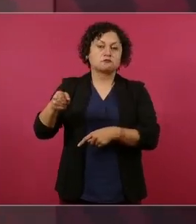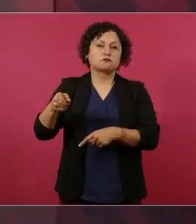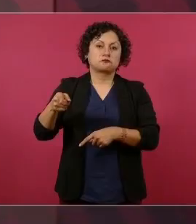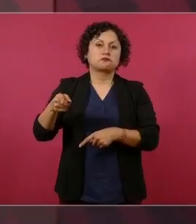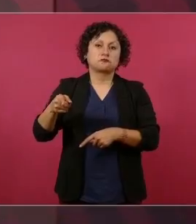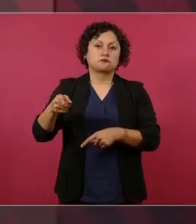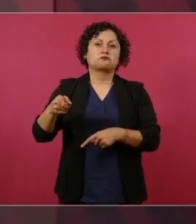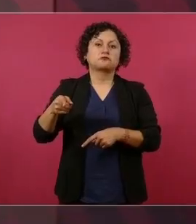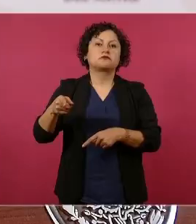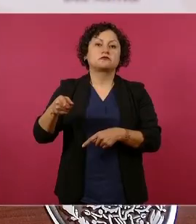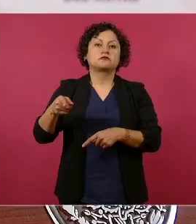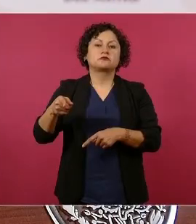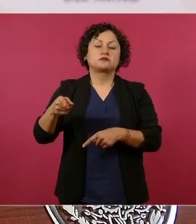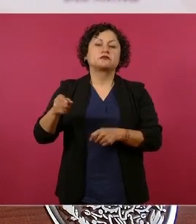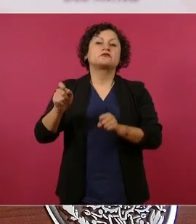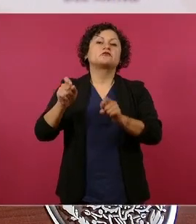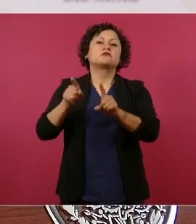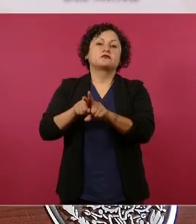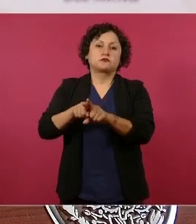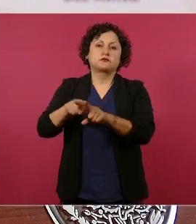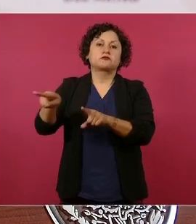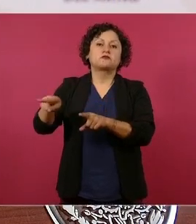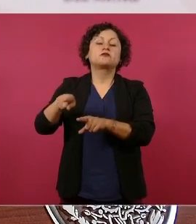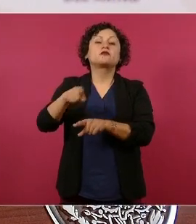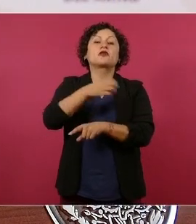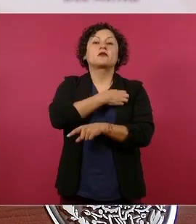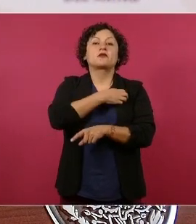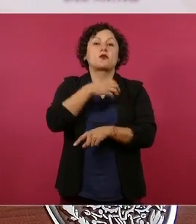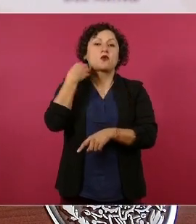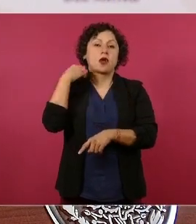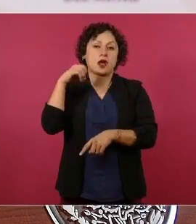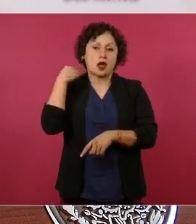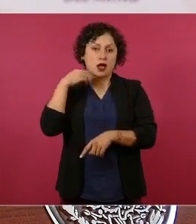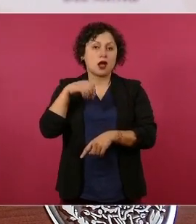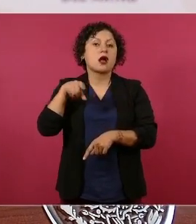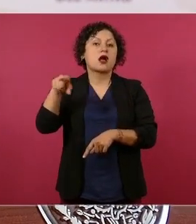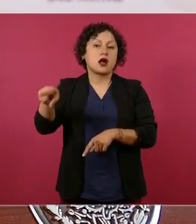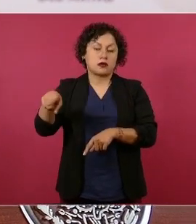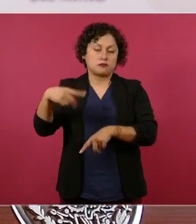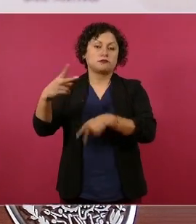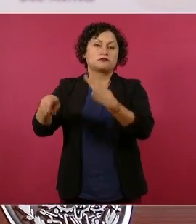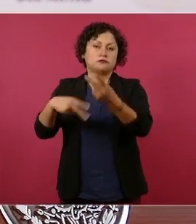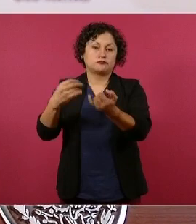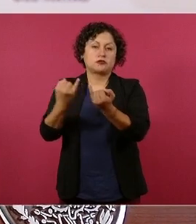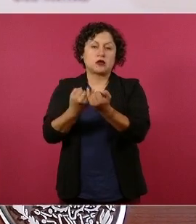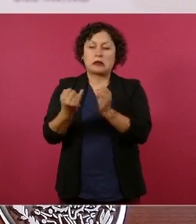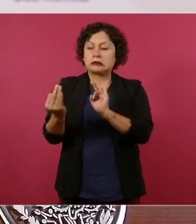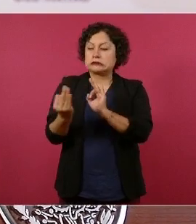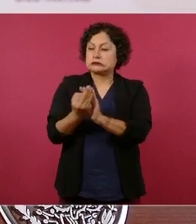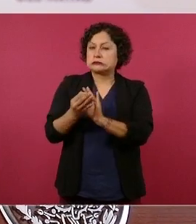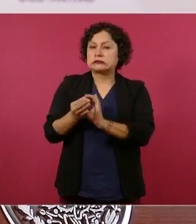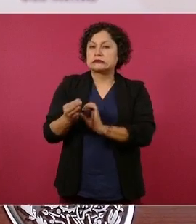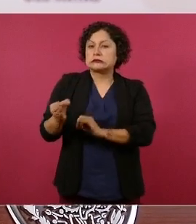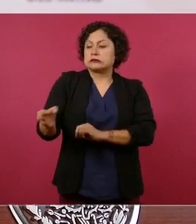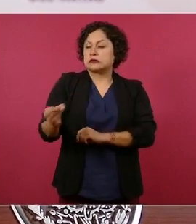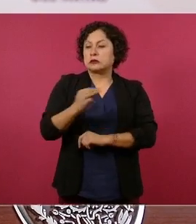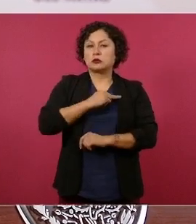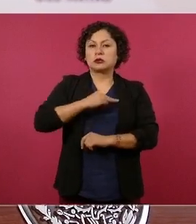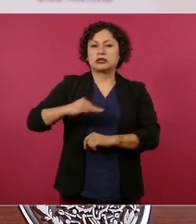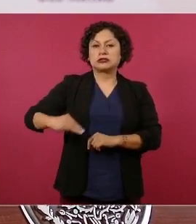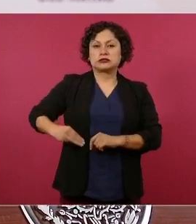a estar en Oaxaca, capital, cerca de un municipio conurbado a